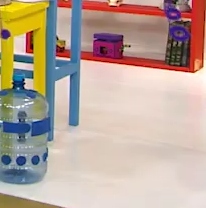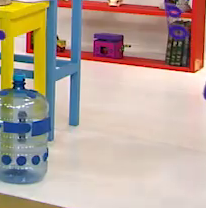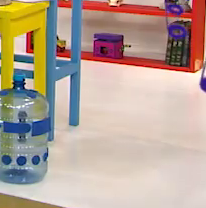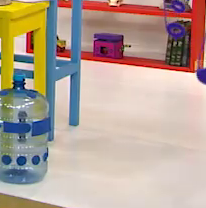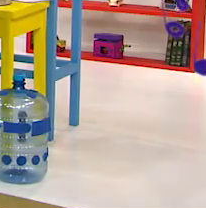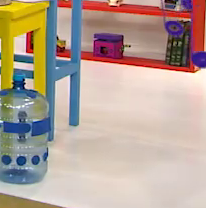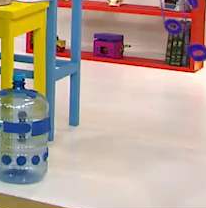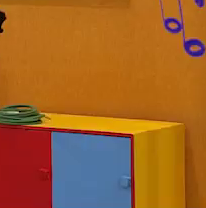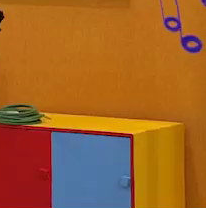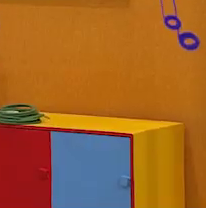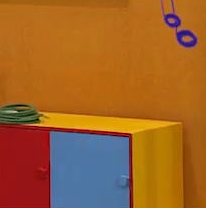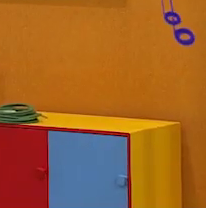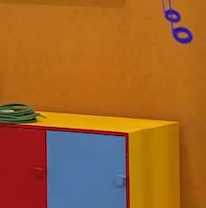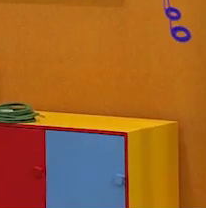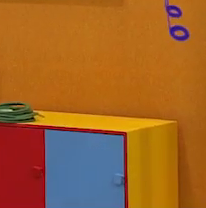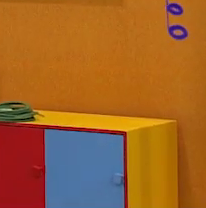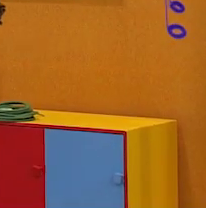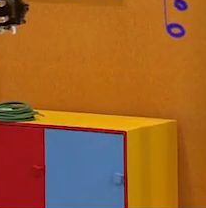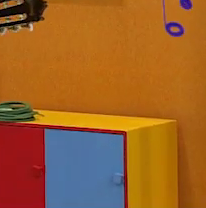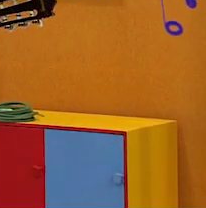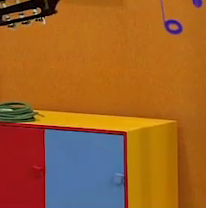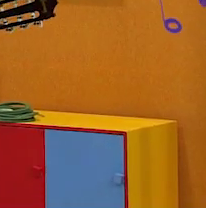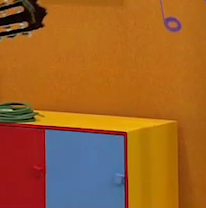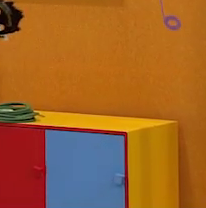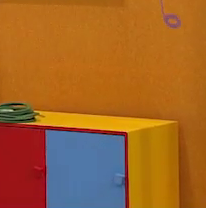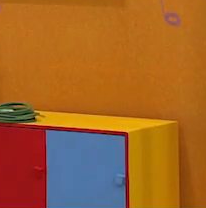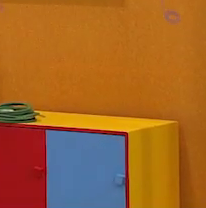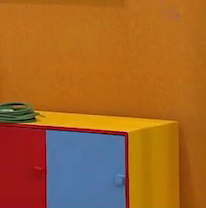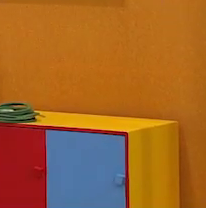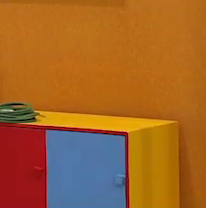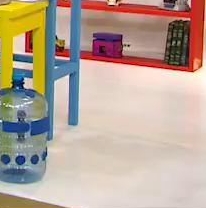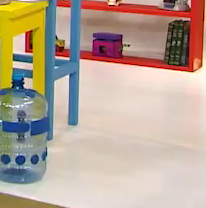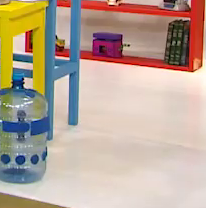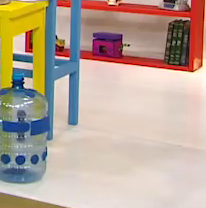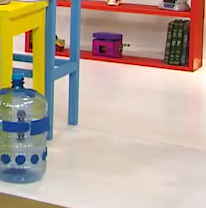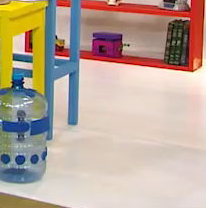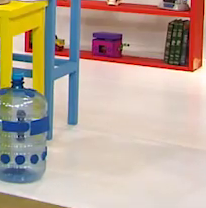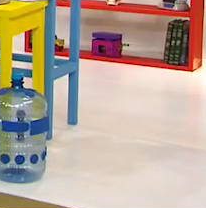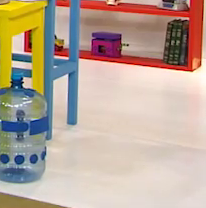la la la la la la.